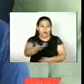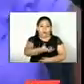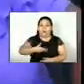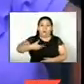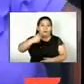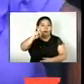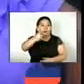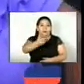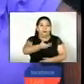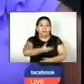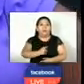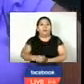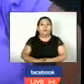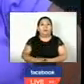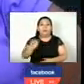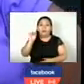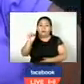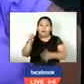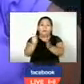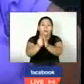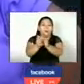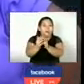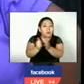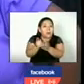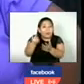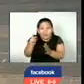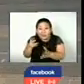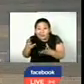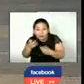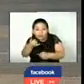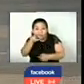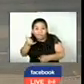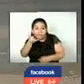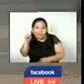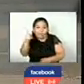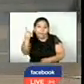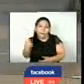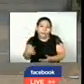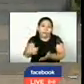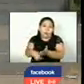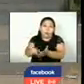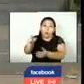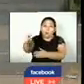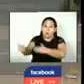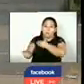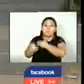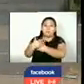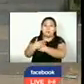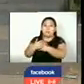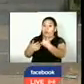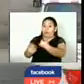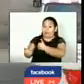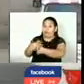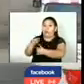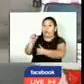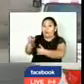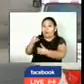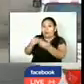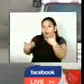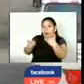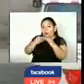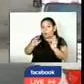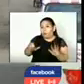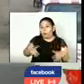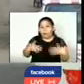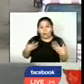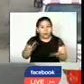nosotros. Con respecto a esta problemática tratamos de hablar con el alcalde quien a través de un mensaje de texto nos explicó que debido